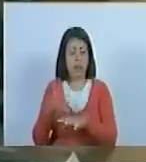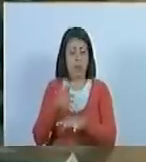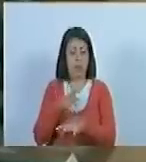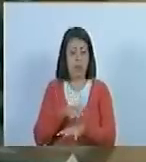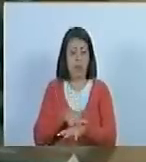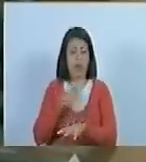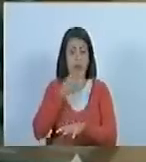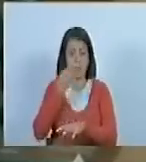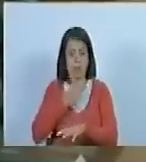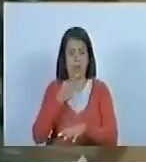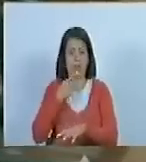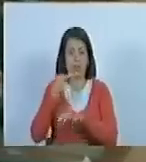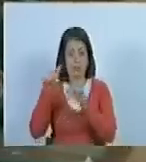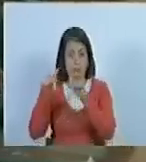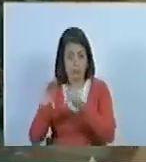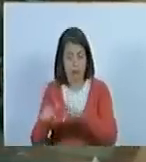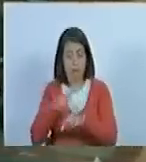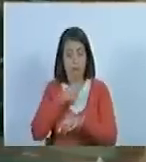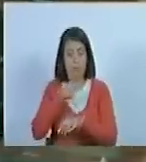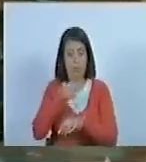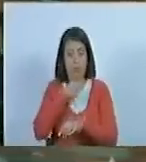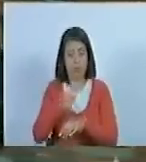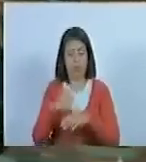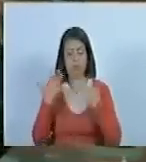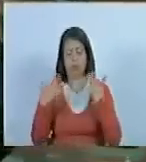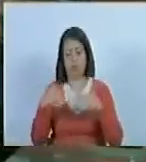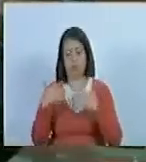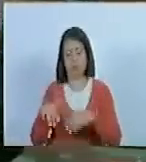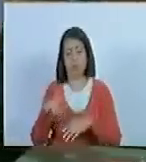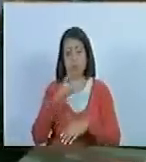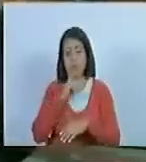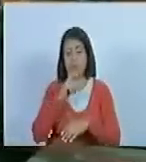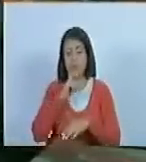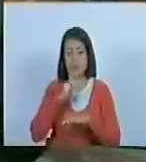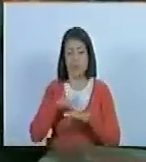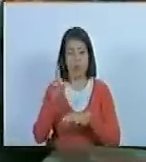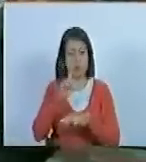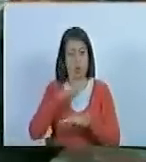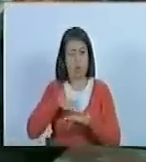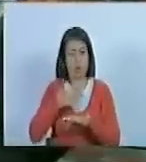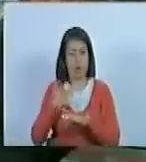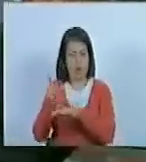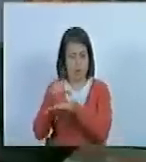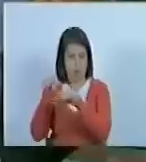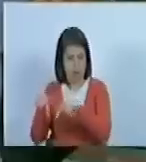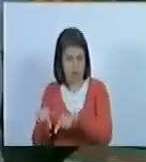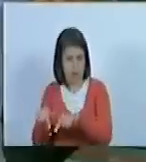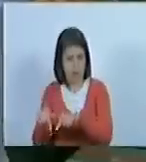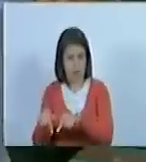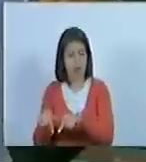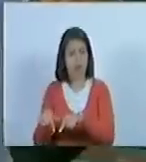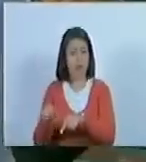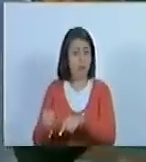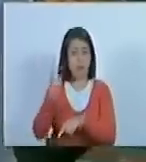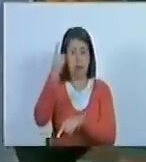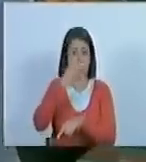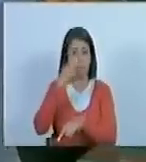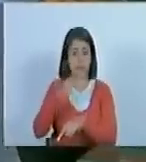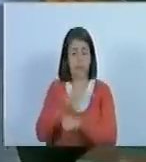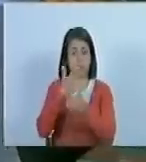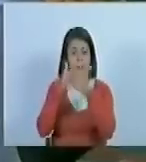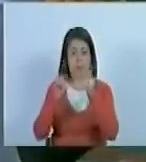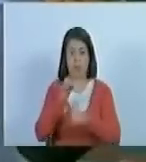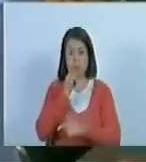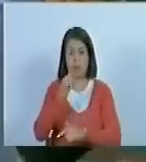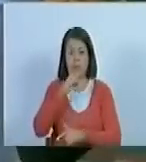es una verdad que hay que decirla aquí. El periodismo tal cual la conocemos está en crisis, y no está en crisis por este gobierno, que ha sido el principal garantista de la libertad